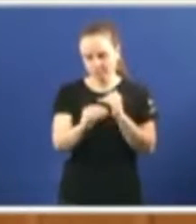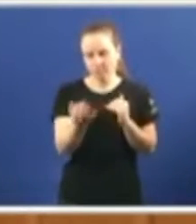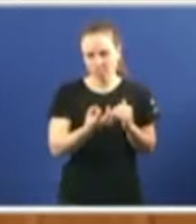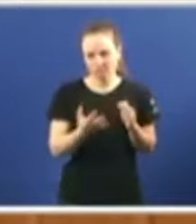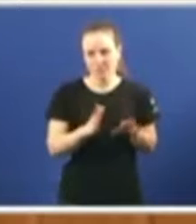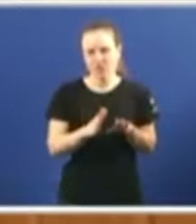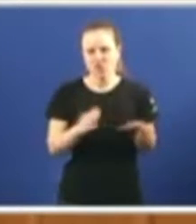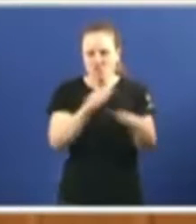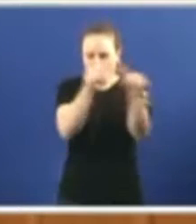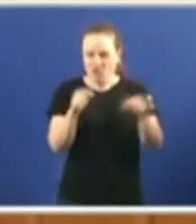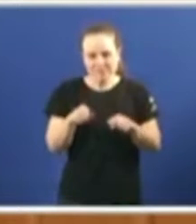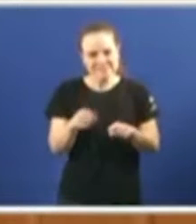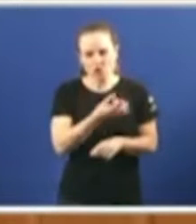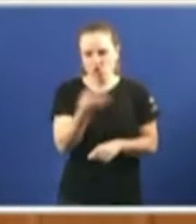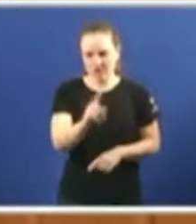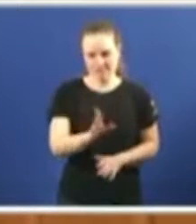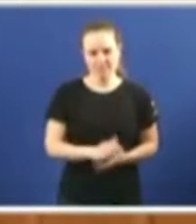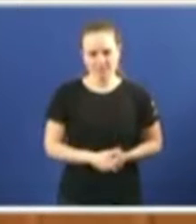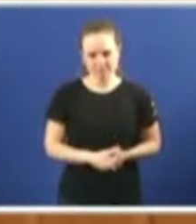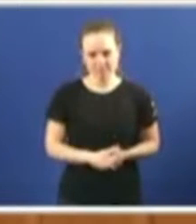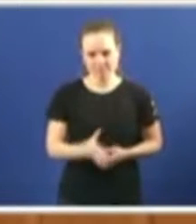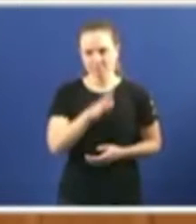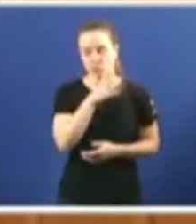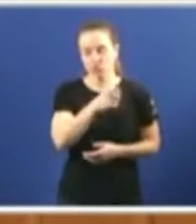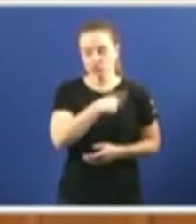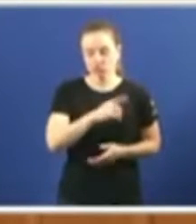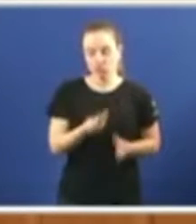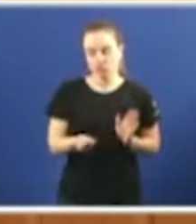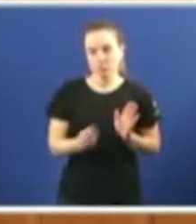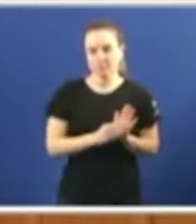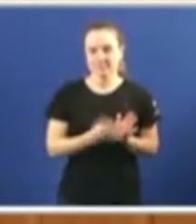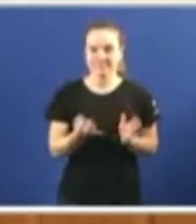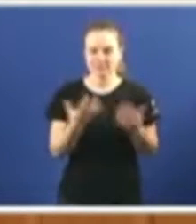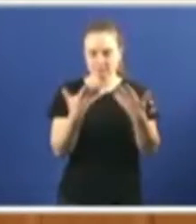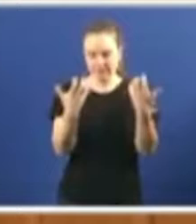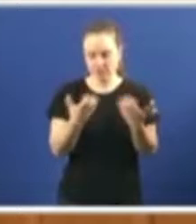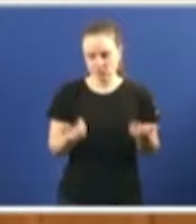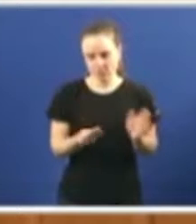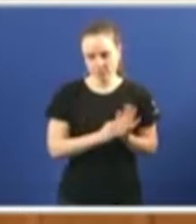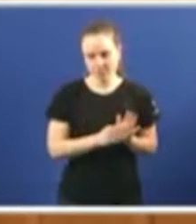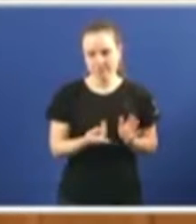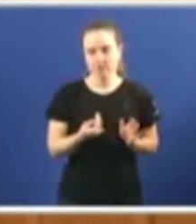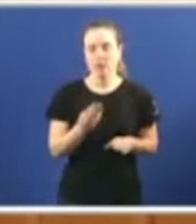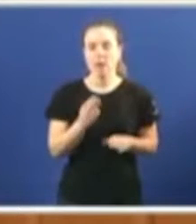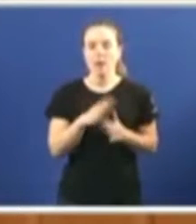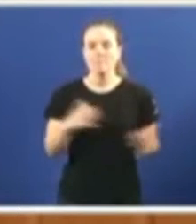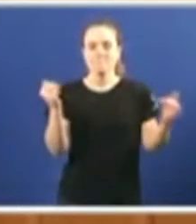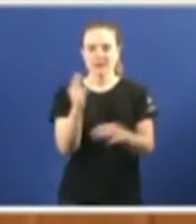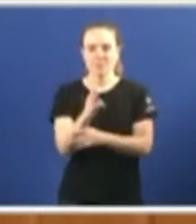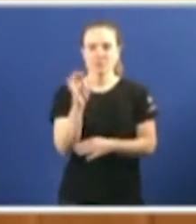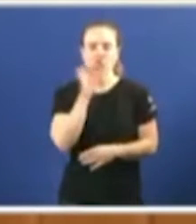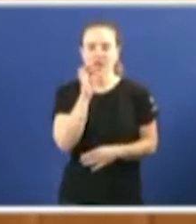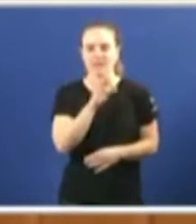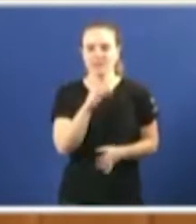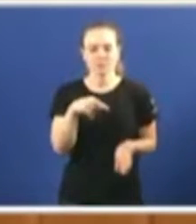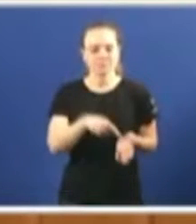sexa a fórmula. Pero por iso engadimos, mediante a nosa emenda, o seguinte texto, que sería: o Parlamento galego manifesta a